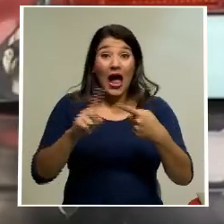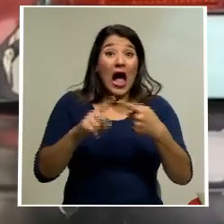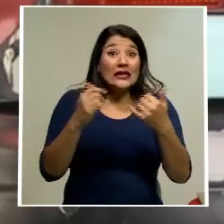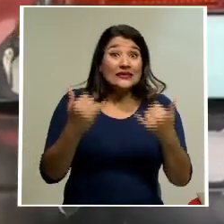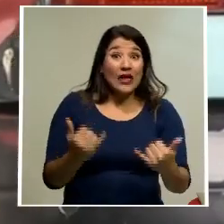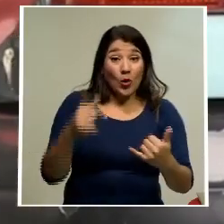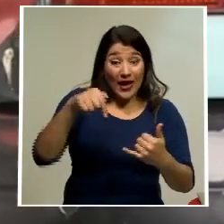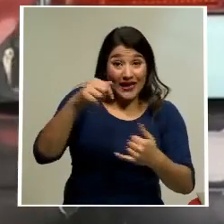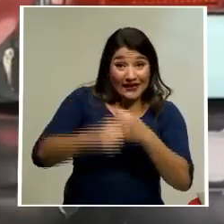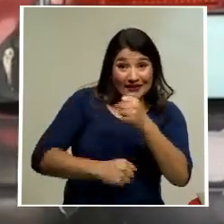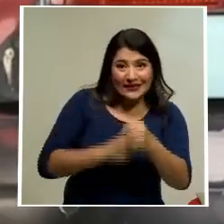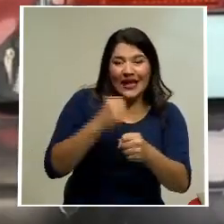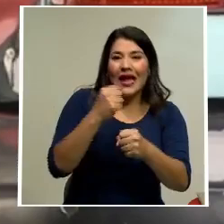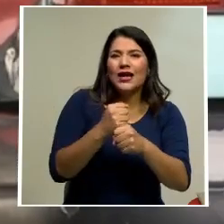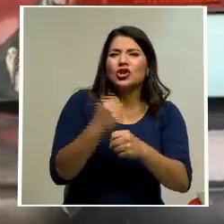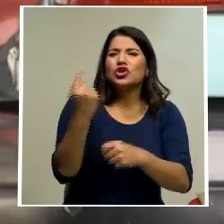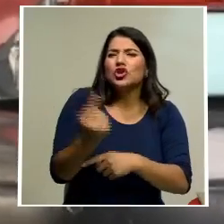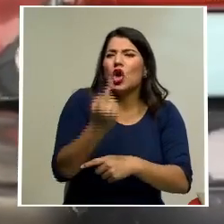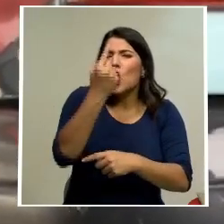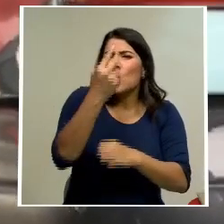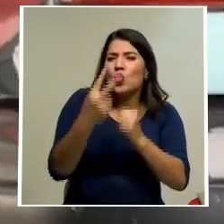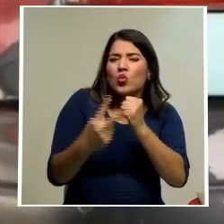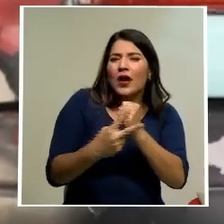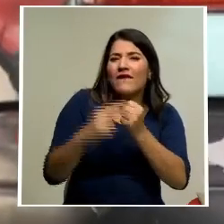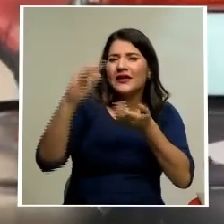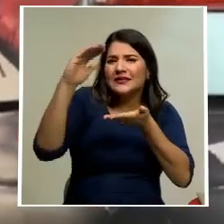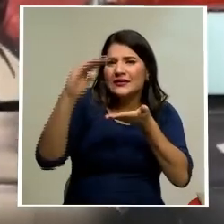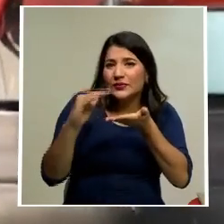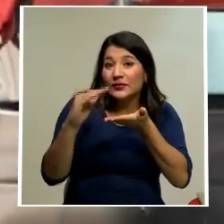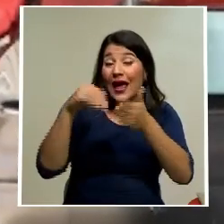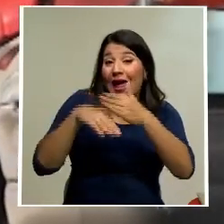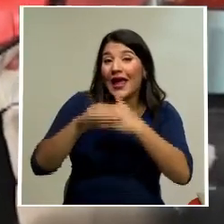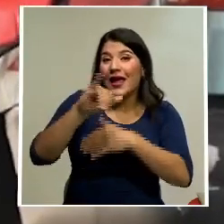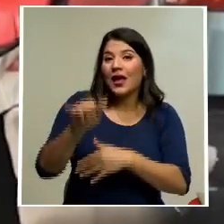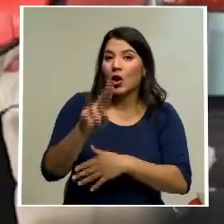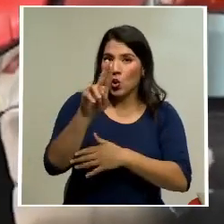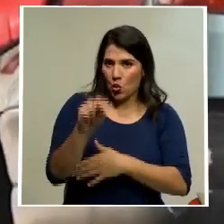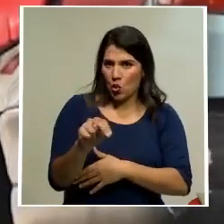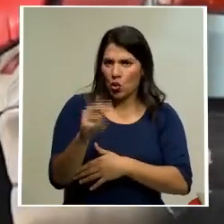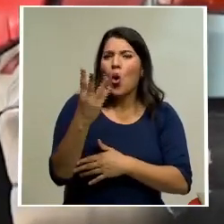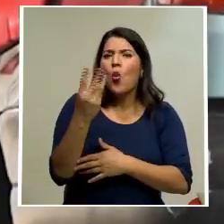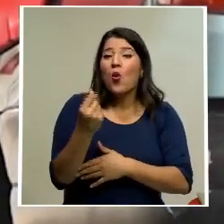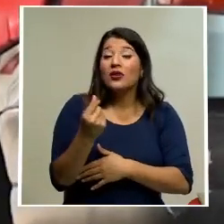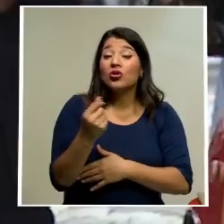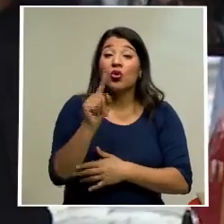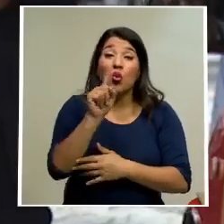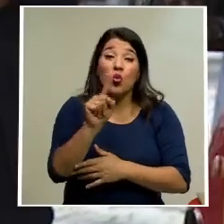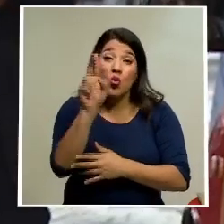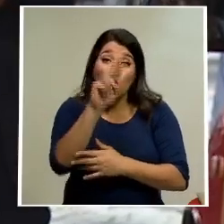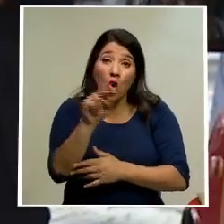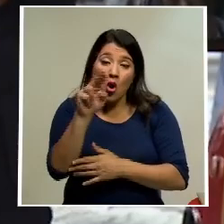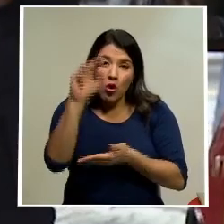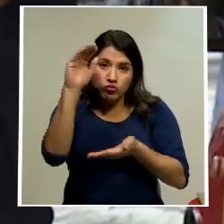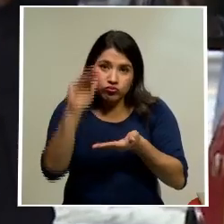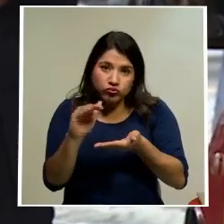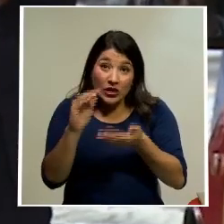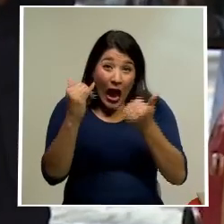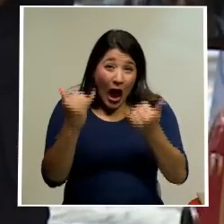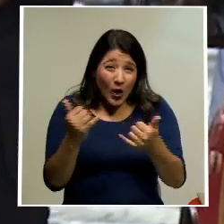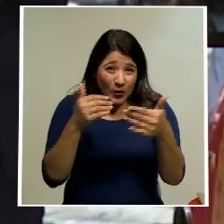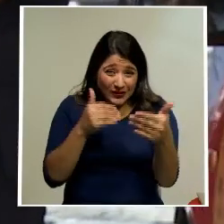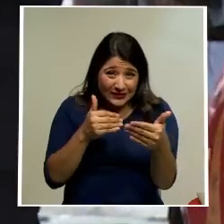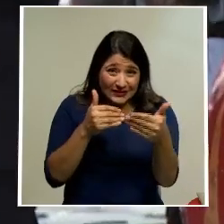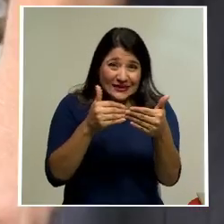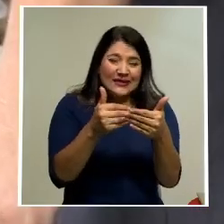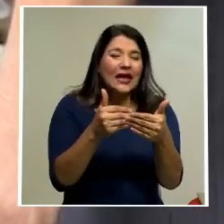solo se ha registrado una rebaja en junio en el precio de las gasolinas, bajó 1 colón y actualmente está muy cerca del